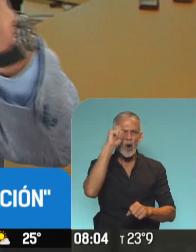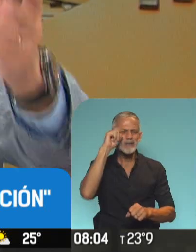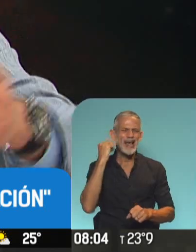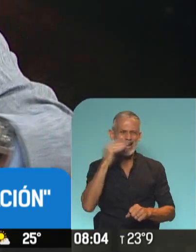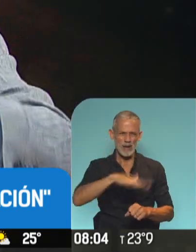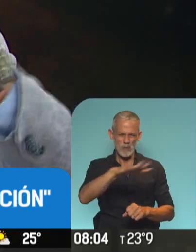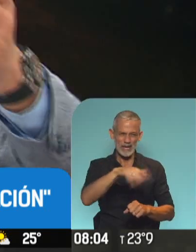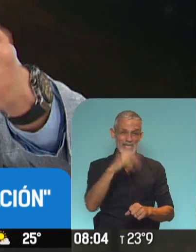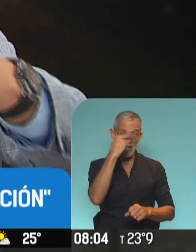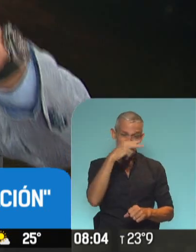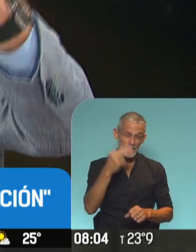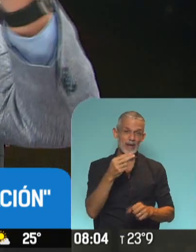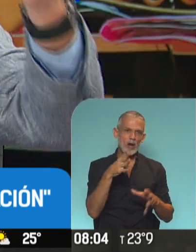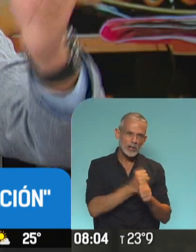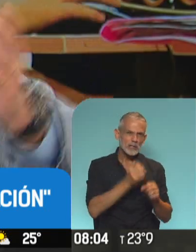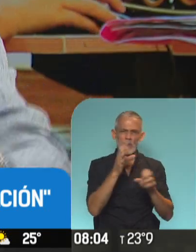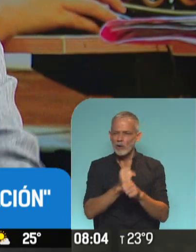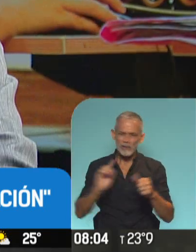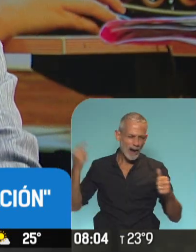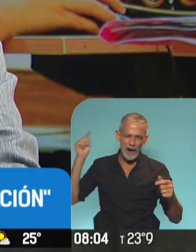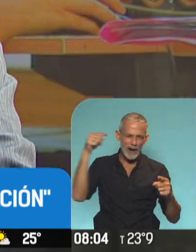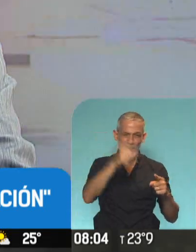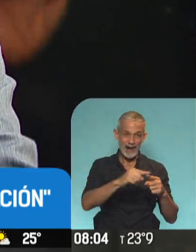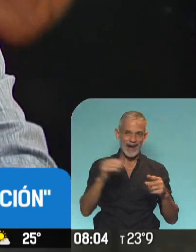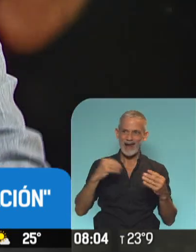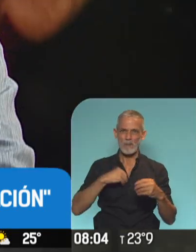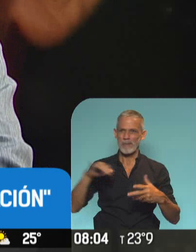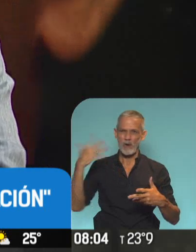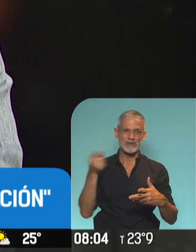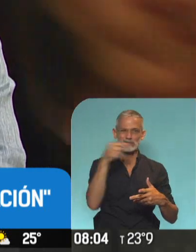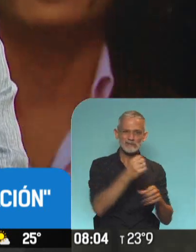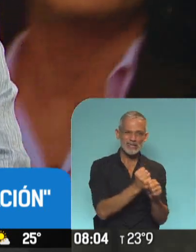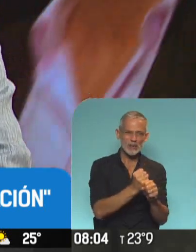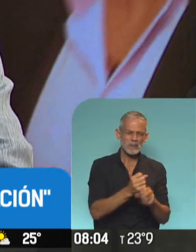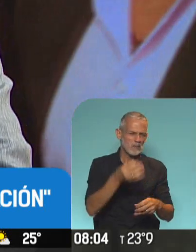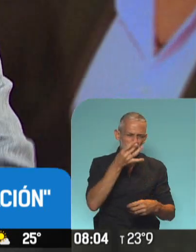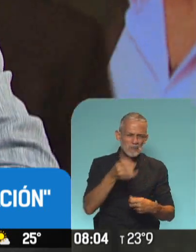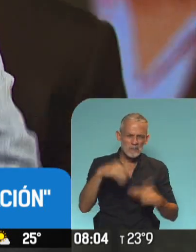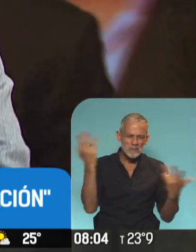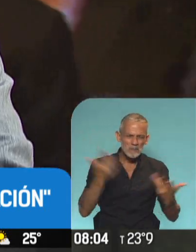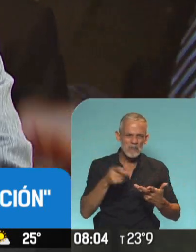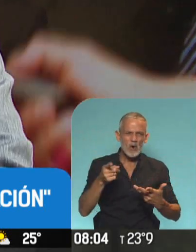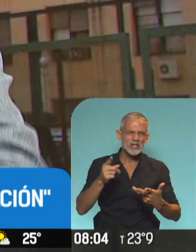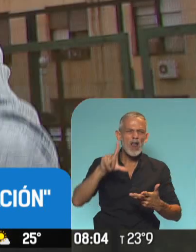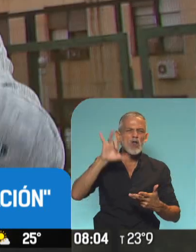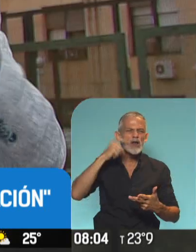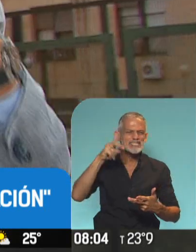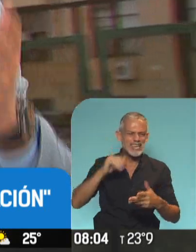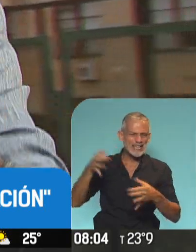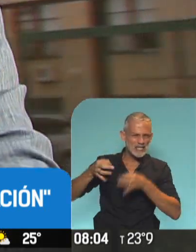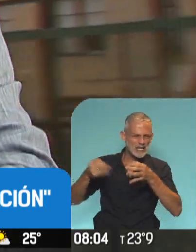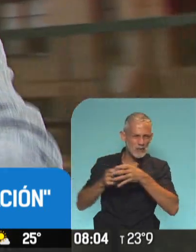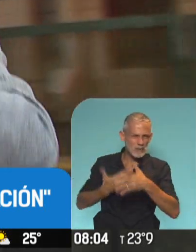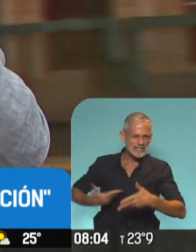una enfermera que toma 2 colectivos para venir al conurbano para tomar servicios. ¿Qué le importará a Lorenzetti? ¿O qué le